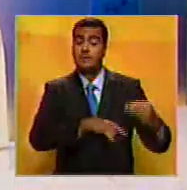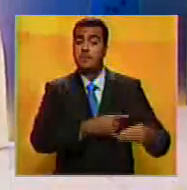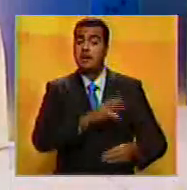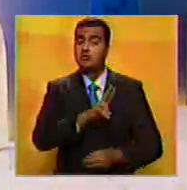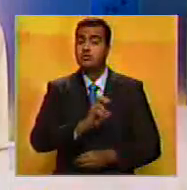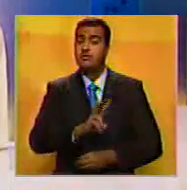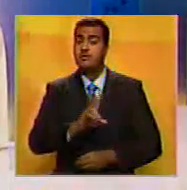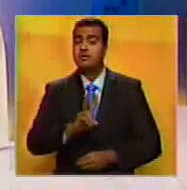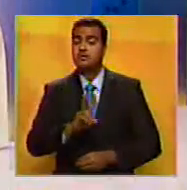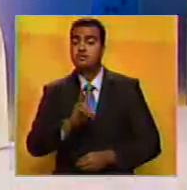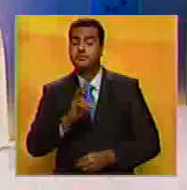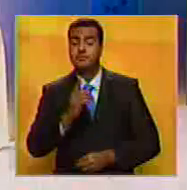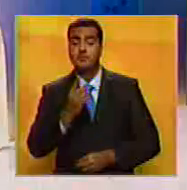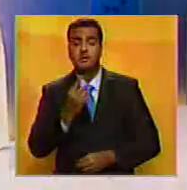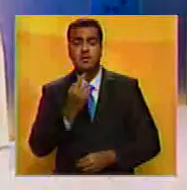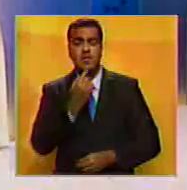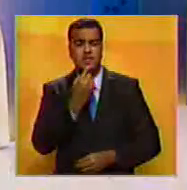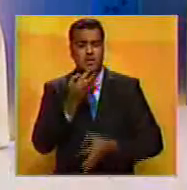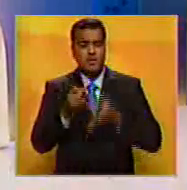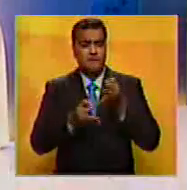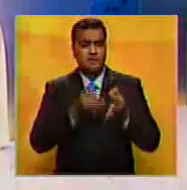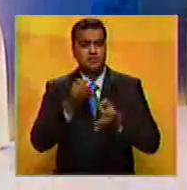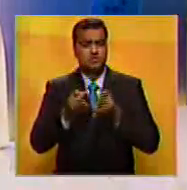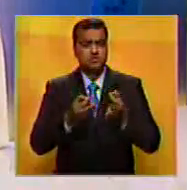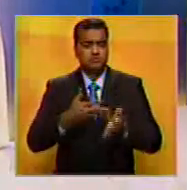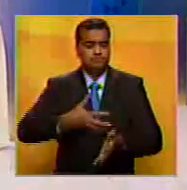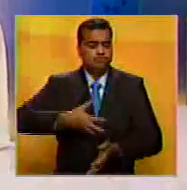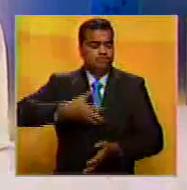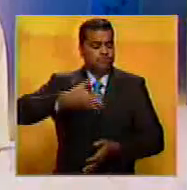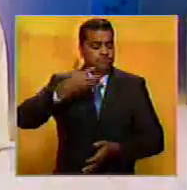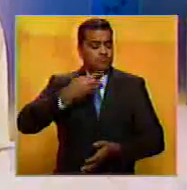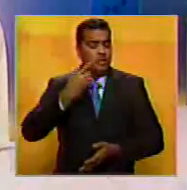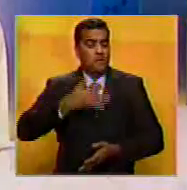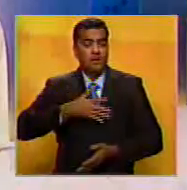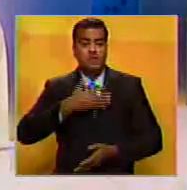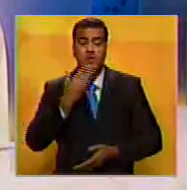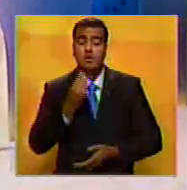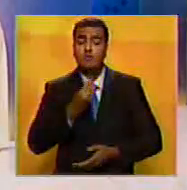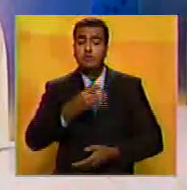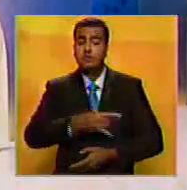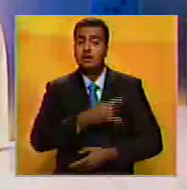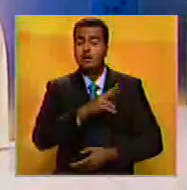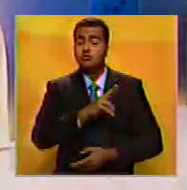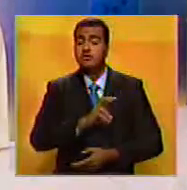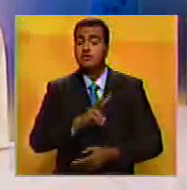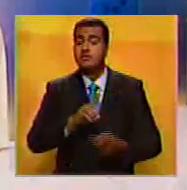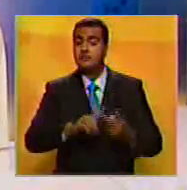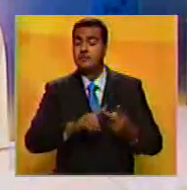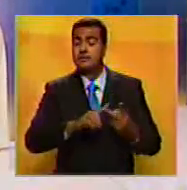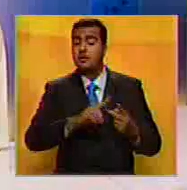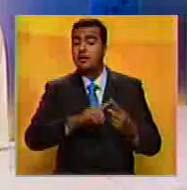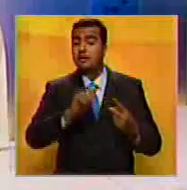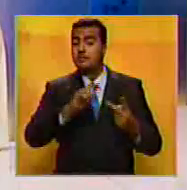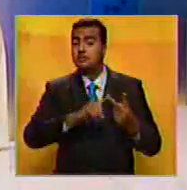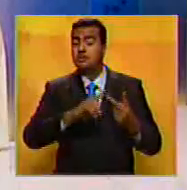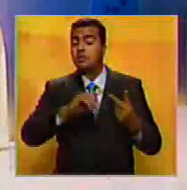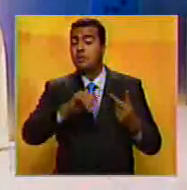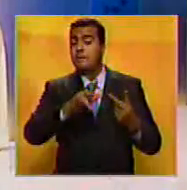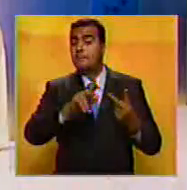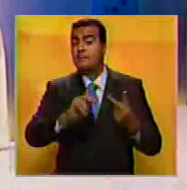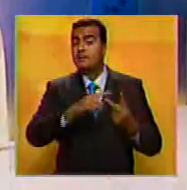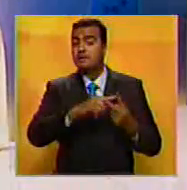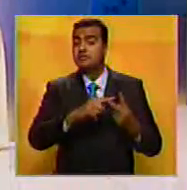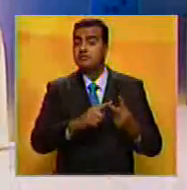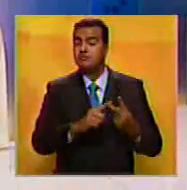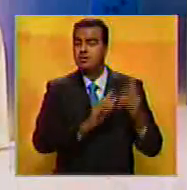de Venezuela, Cecilia García Arocha, expresó su indignación por las muertes del joven ucebista Carlos Moreno y el estudiante de la UNIMED, Juan Pernalete, en